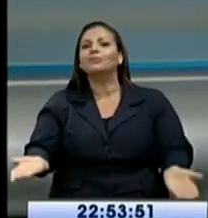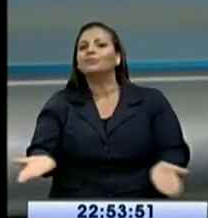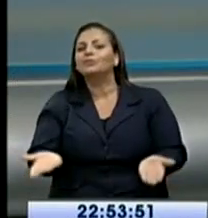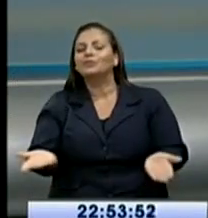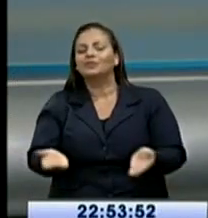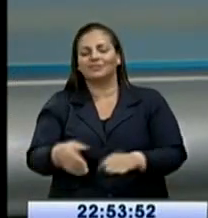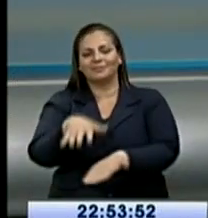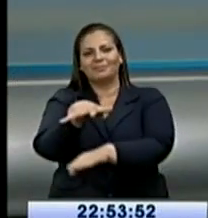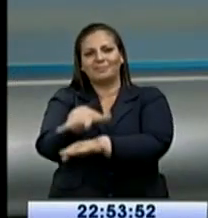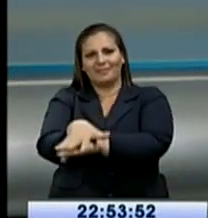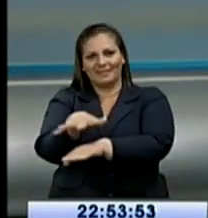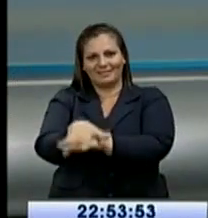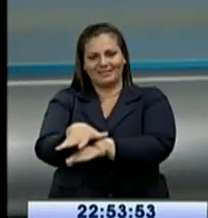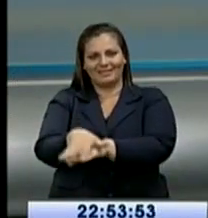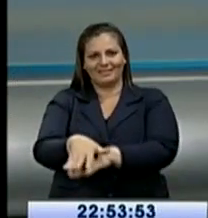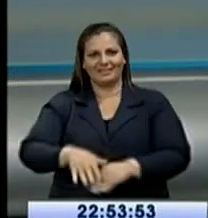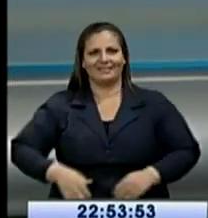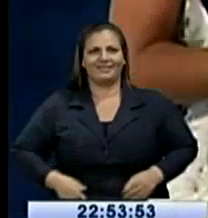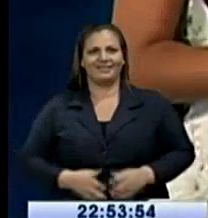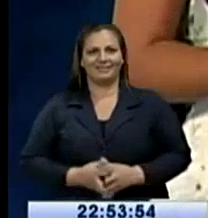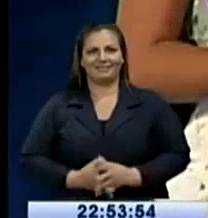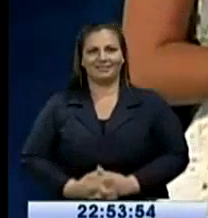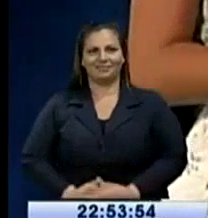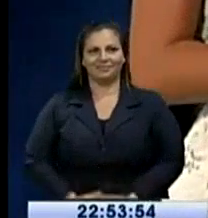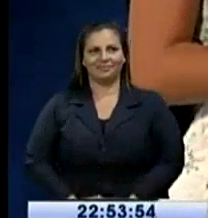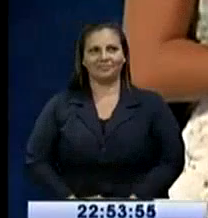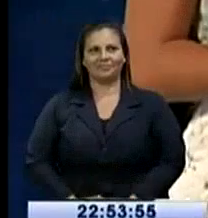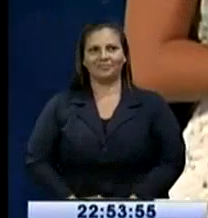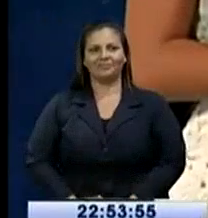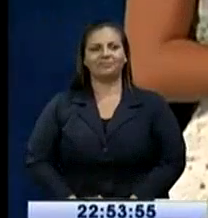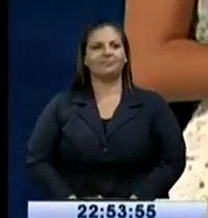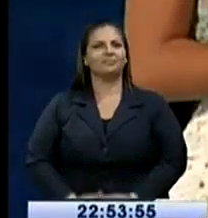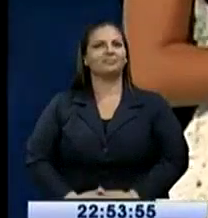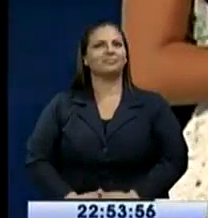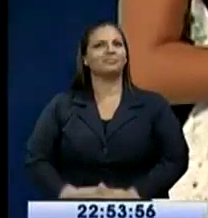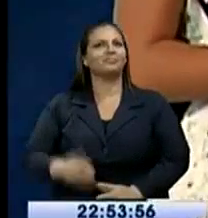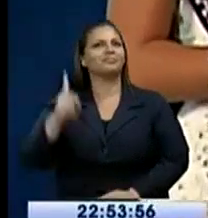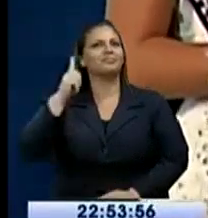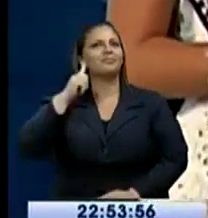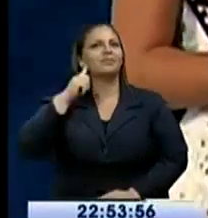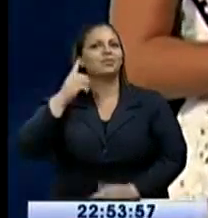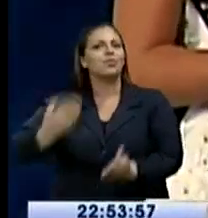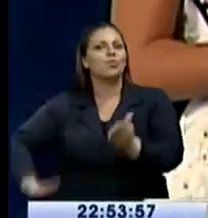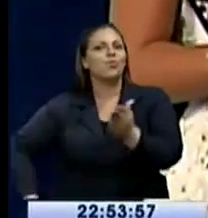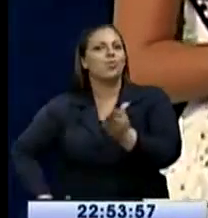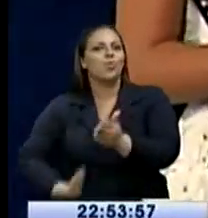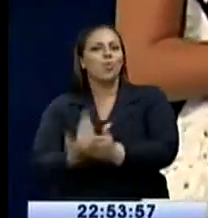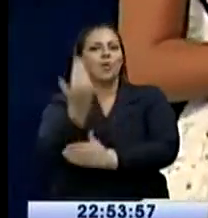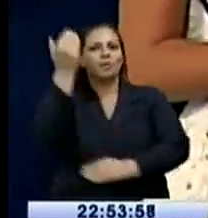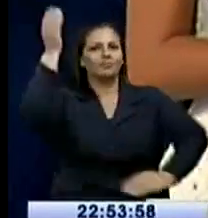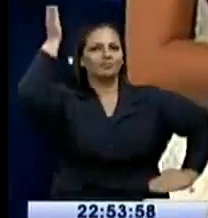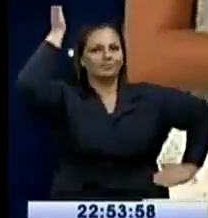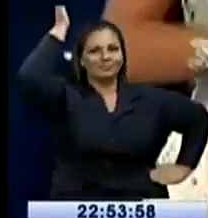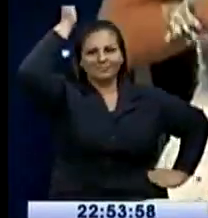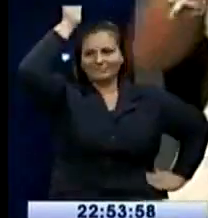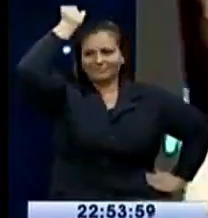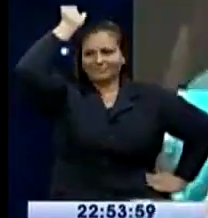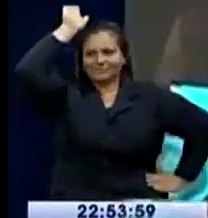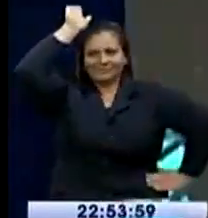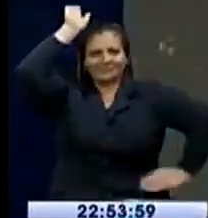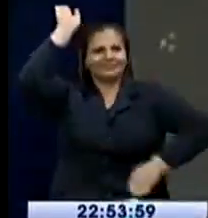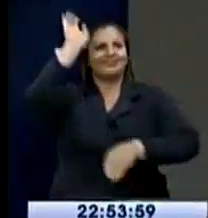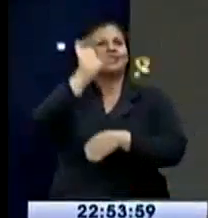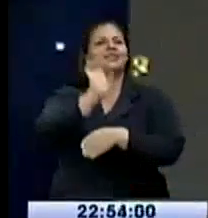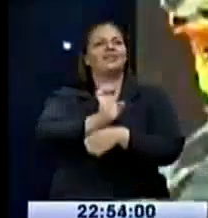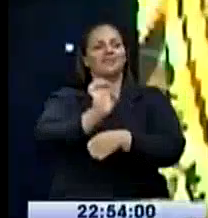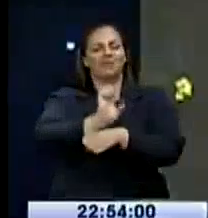Oro, Machala. Miss Ecuador 2016. Primera finalista, la señorita Bianca Fuentes.